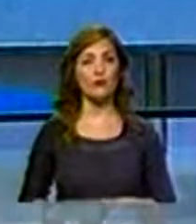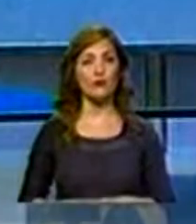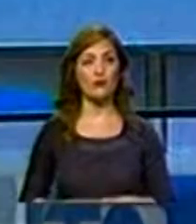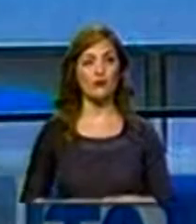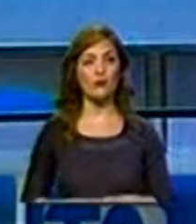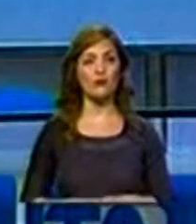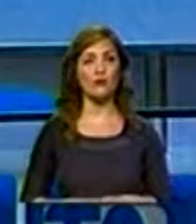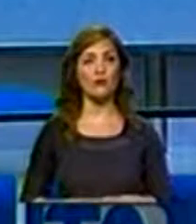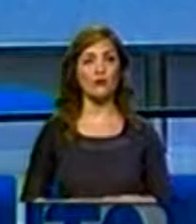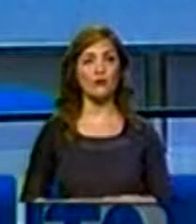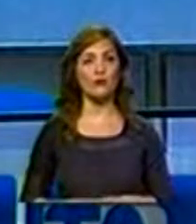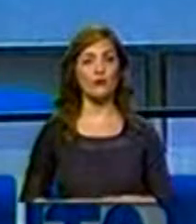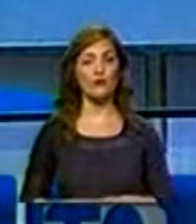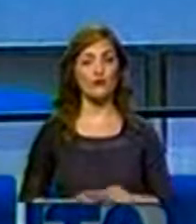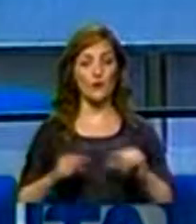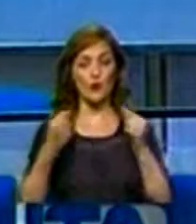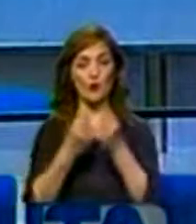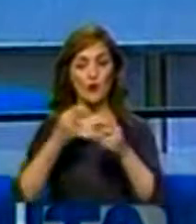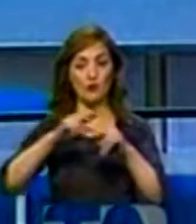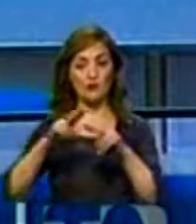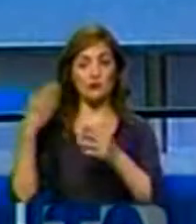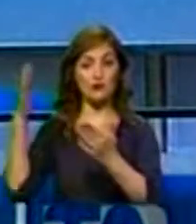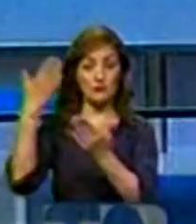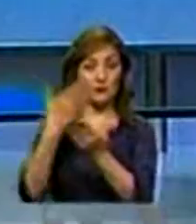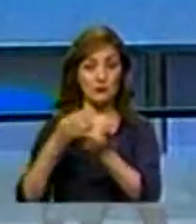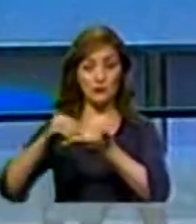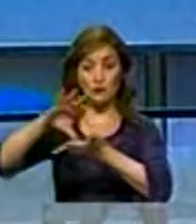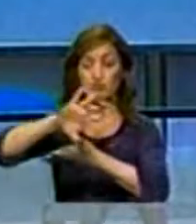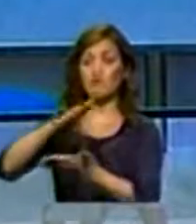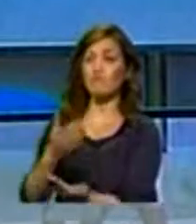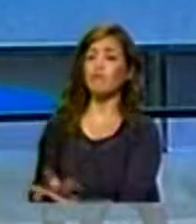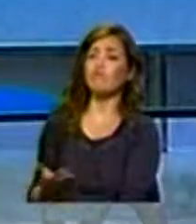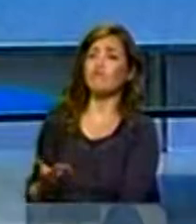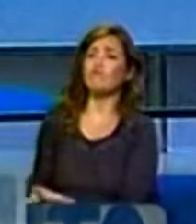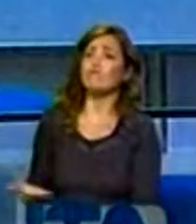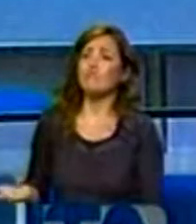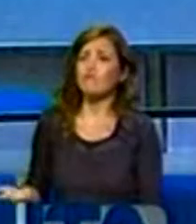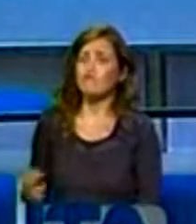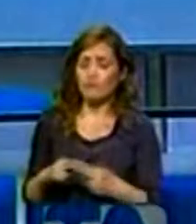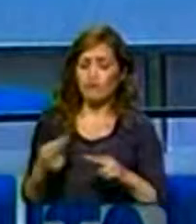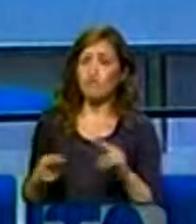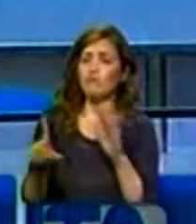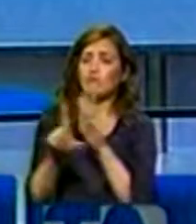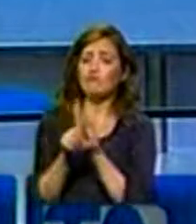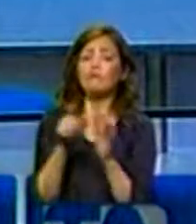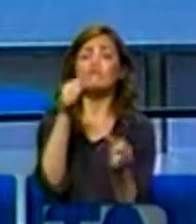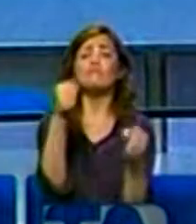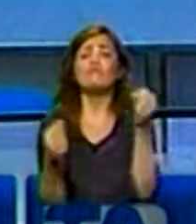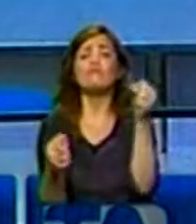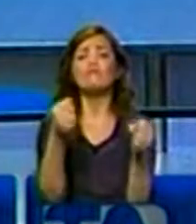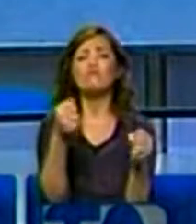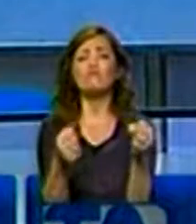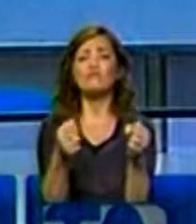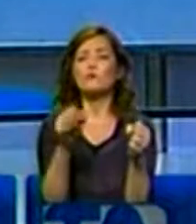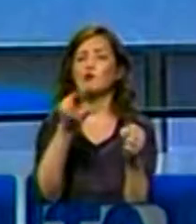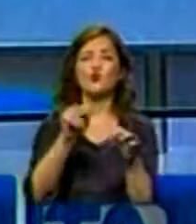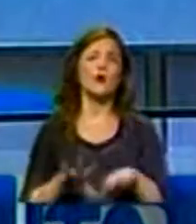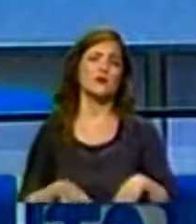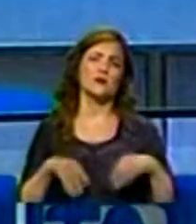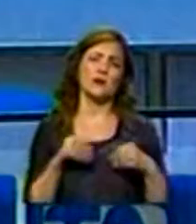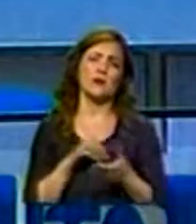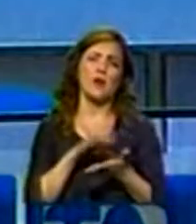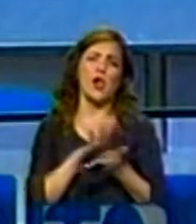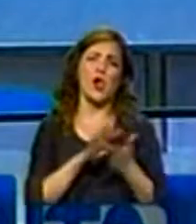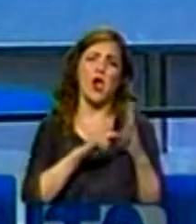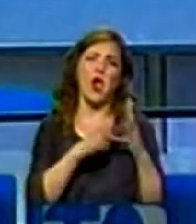El gremio del taxismo llegó hasta la asamblea a exigir que dentro de las reformas a la ley de tránsito no se acepten las